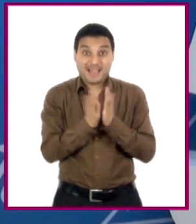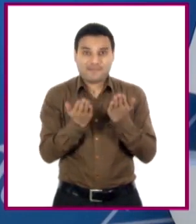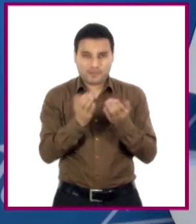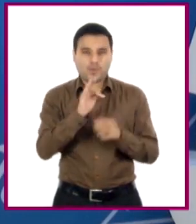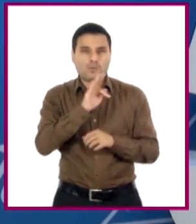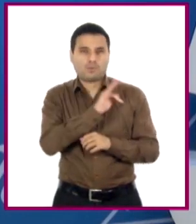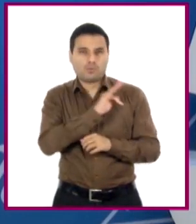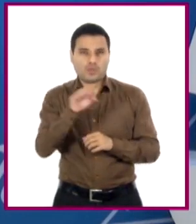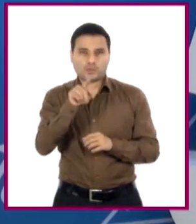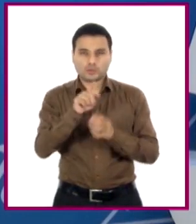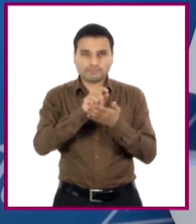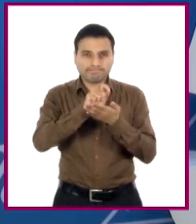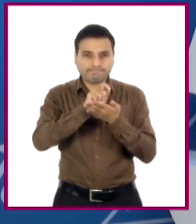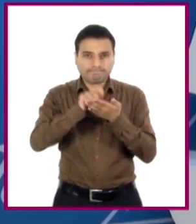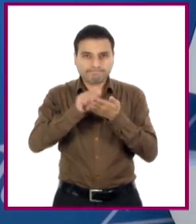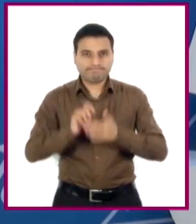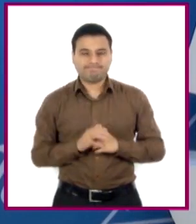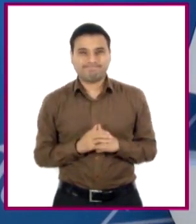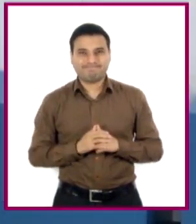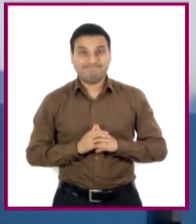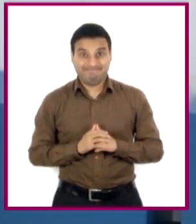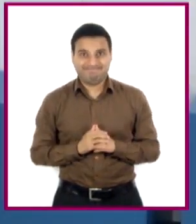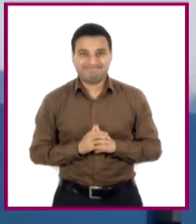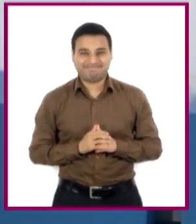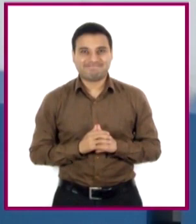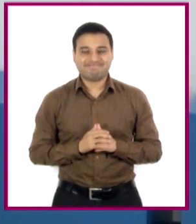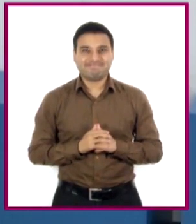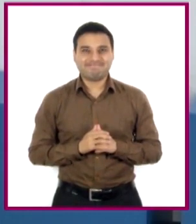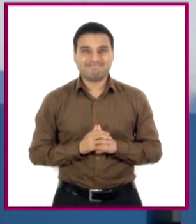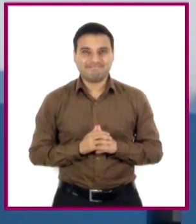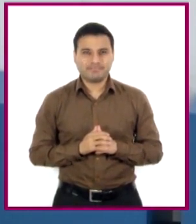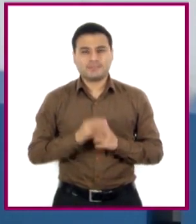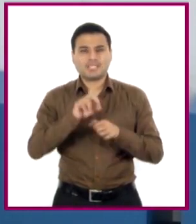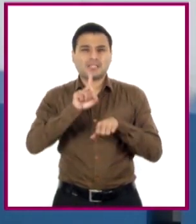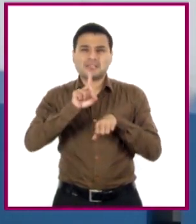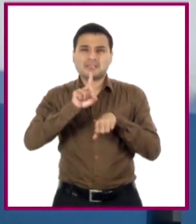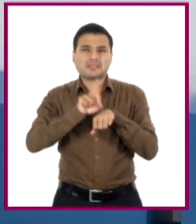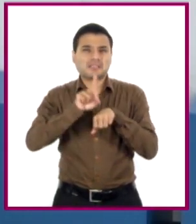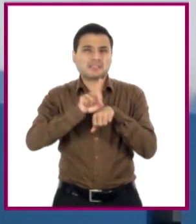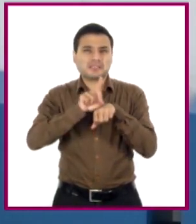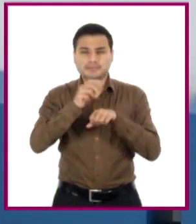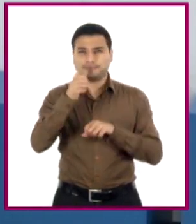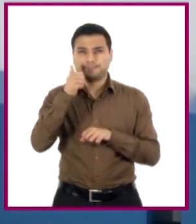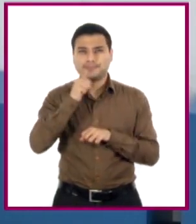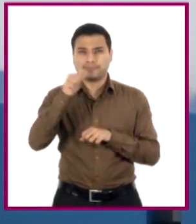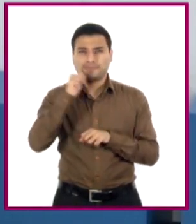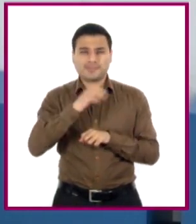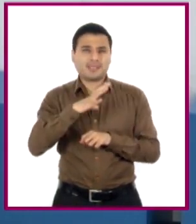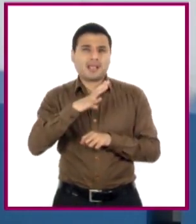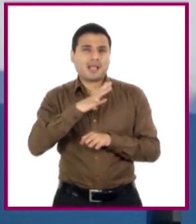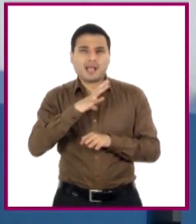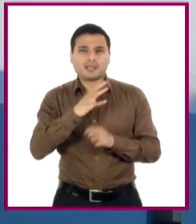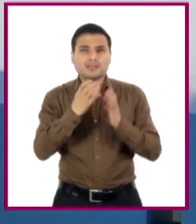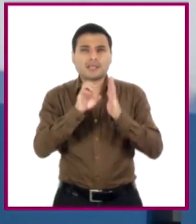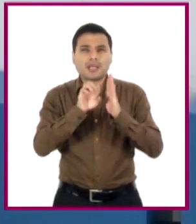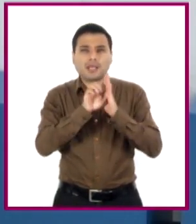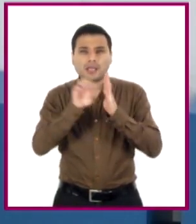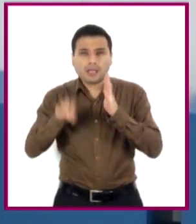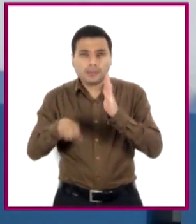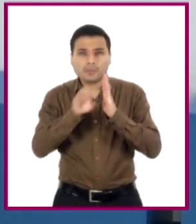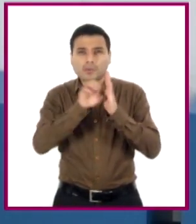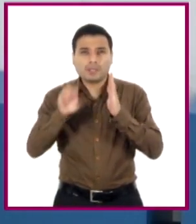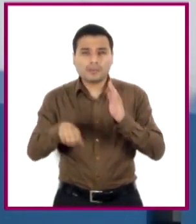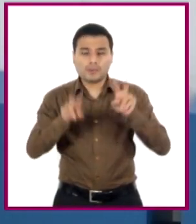tomar las notas necesarias durante la sesión. En nuestro día a día podemos encontrar muchos ejemplos de los diferentes tipos